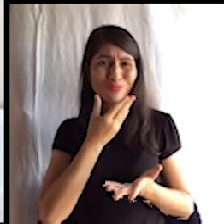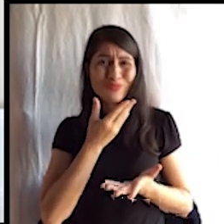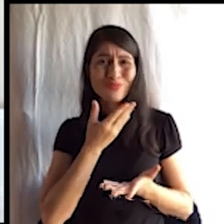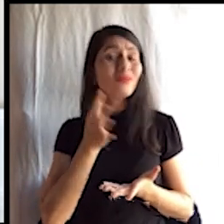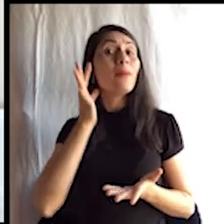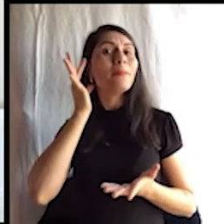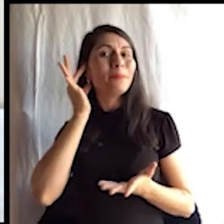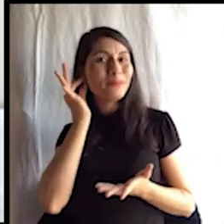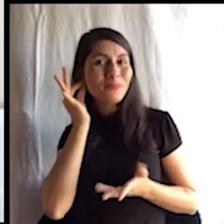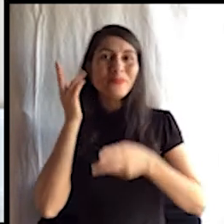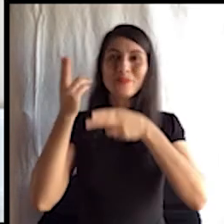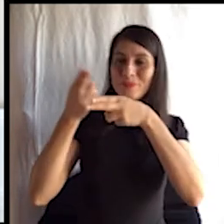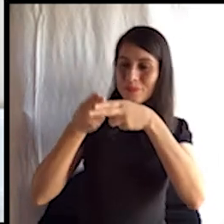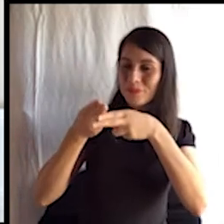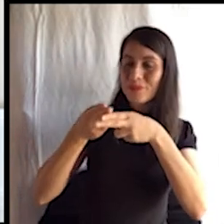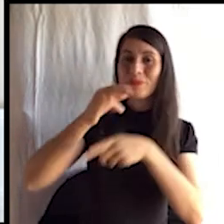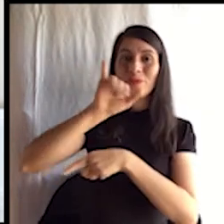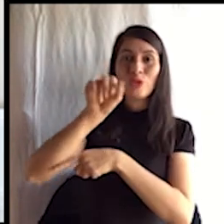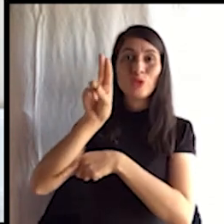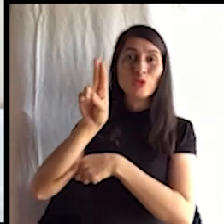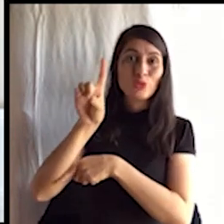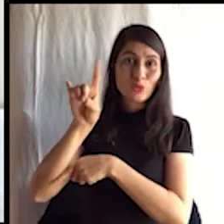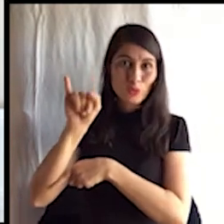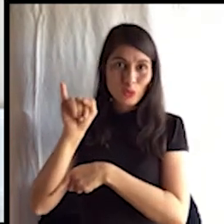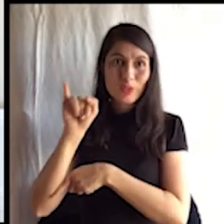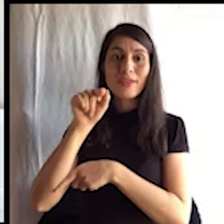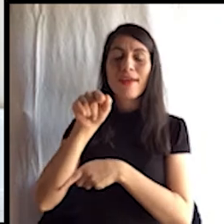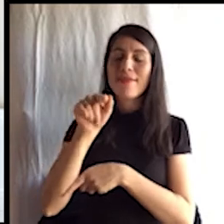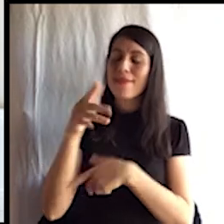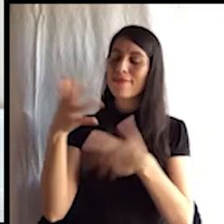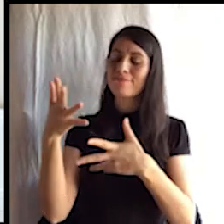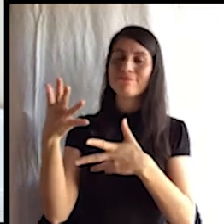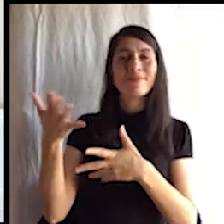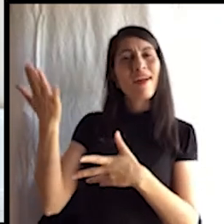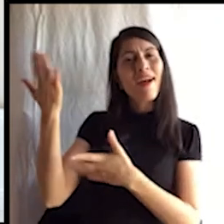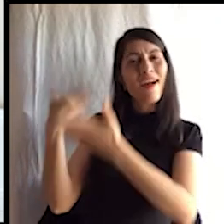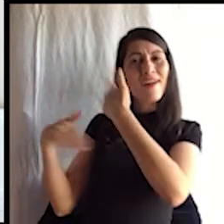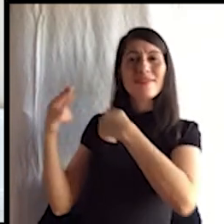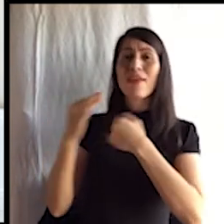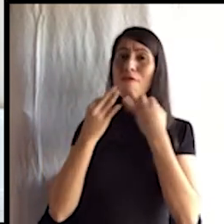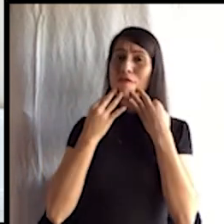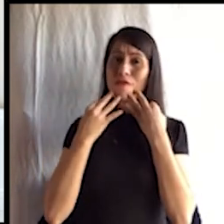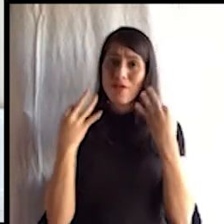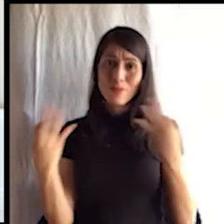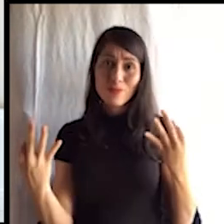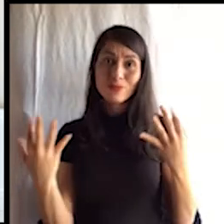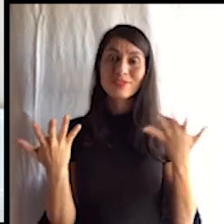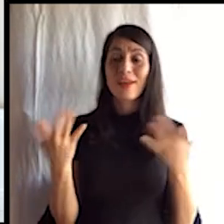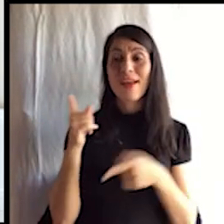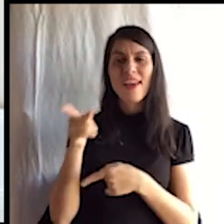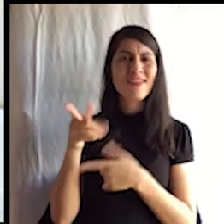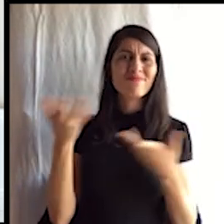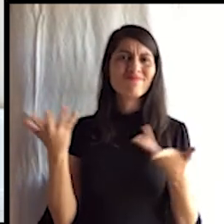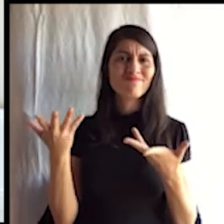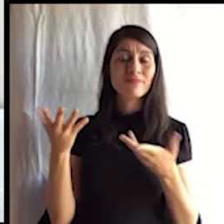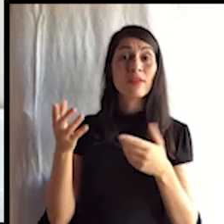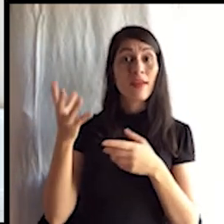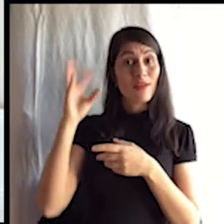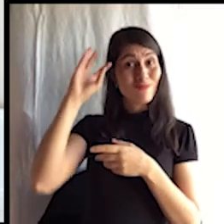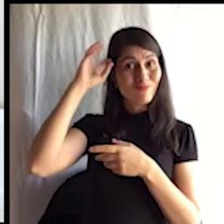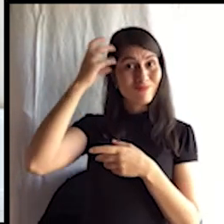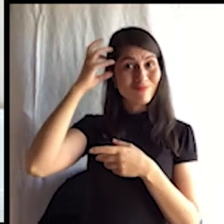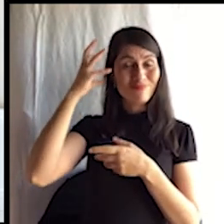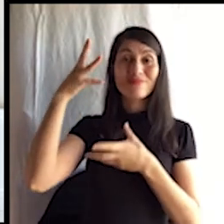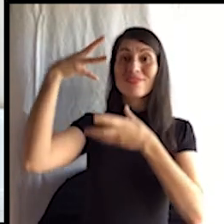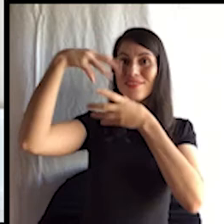una artista que es muy revolucionaria porque, aparte de eso, era una mujer que padeció de síndrome de